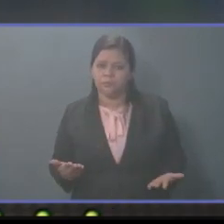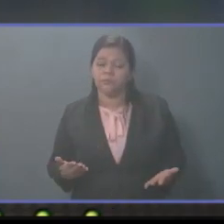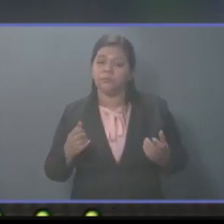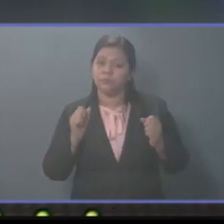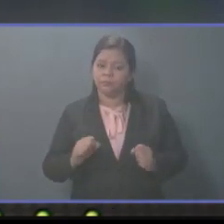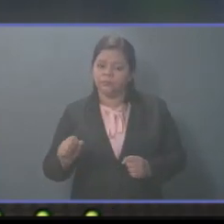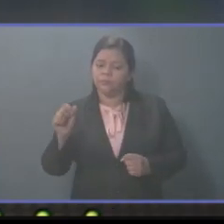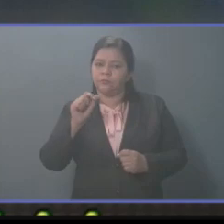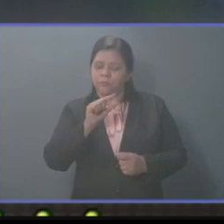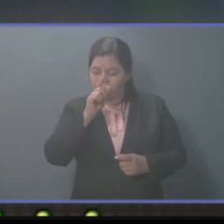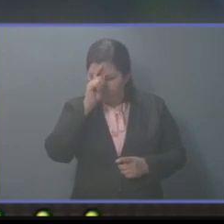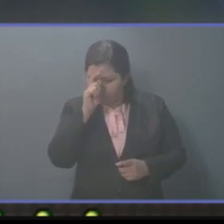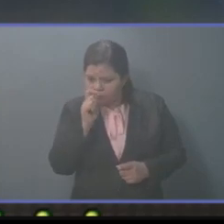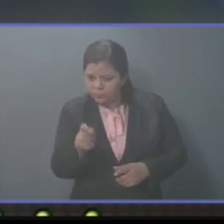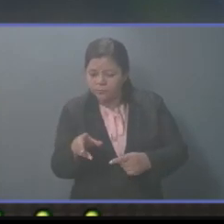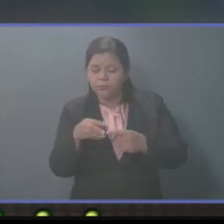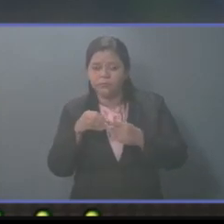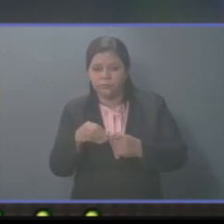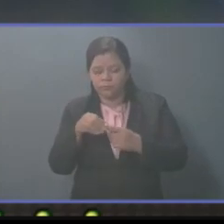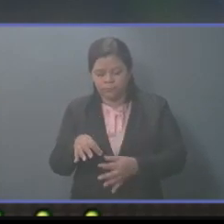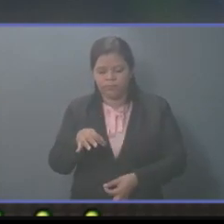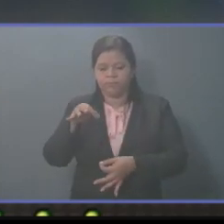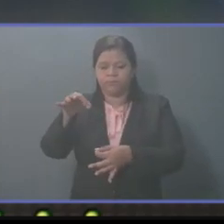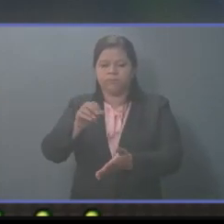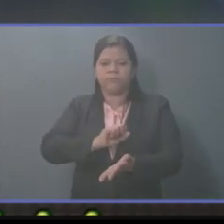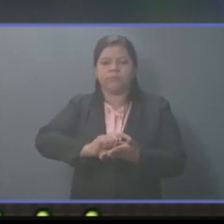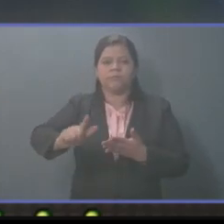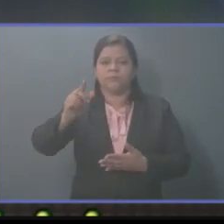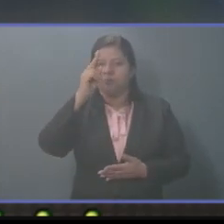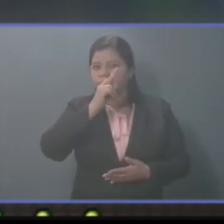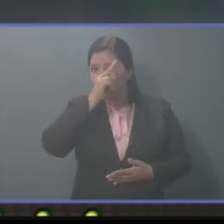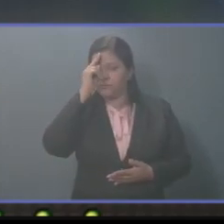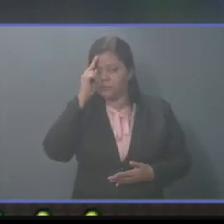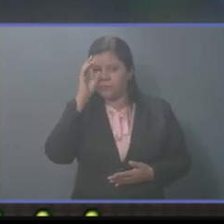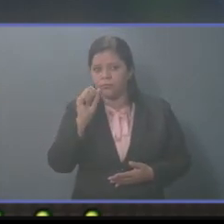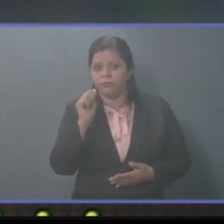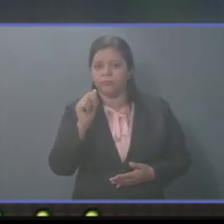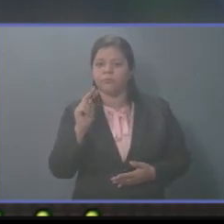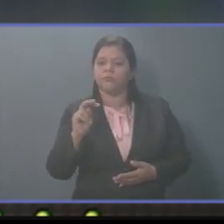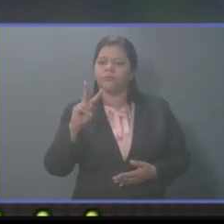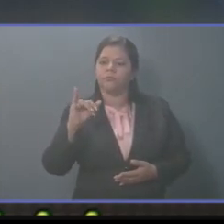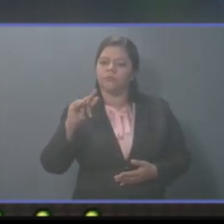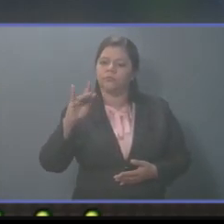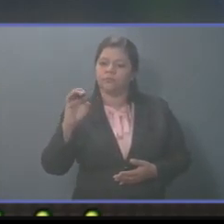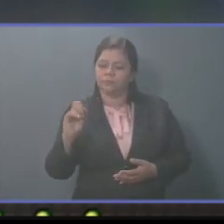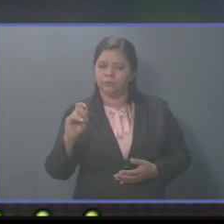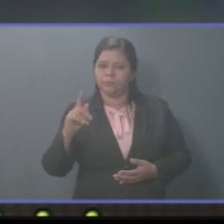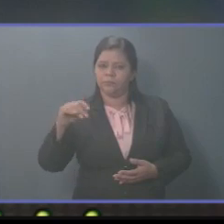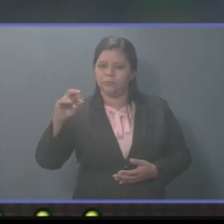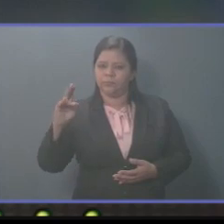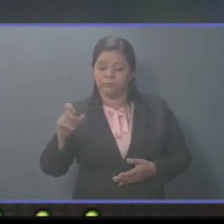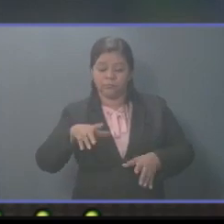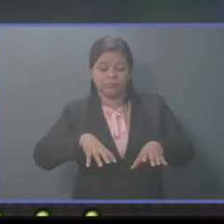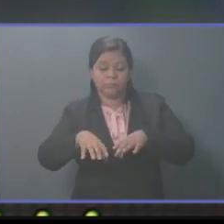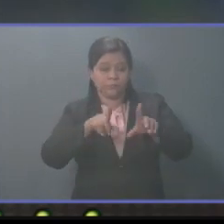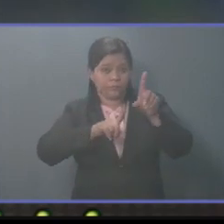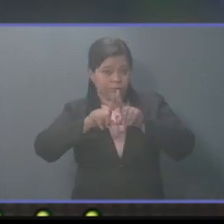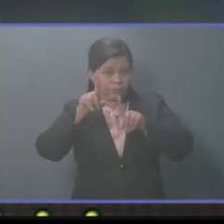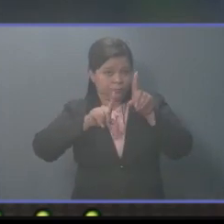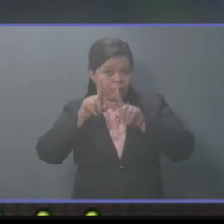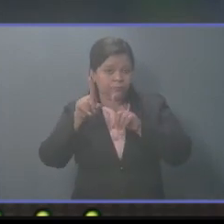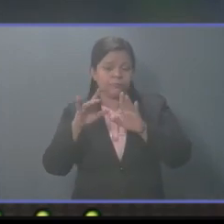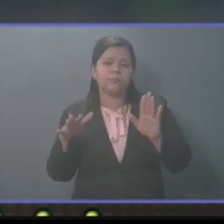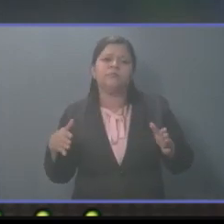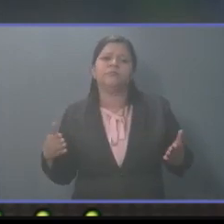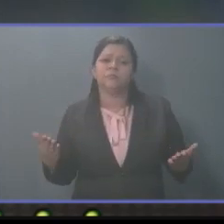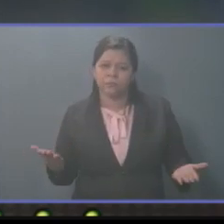se otorgue reconocimiento especial al Centro Escolar Católico San Vicente de Paúl de la ciudad de Santa Ana, en